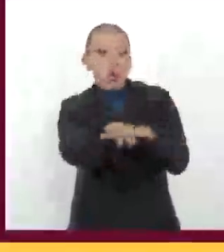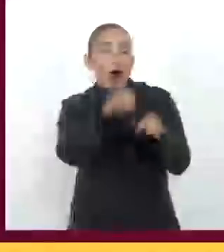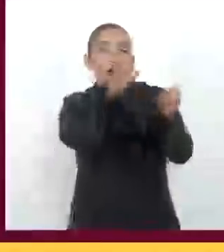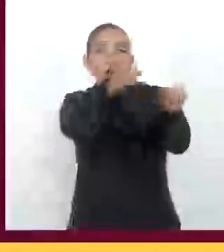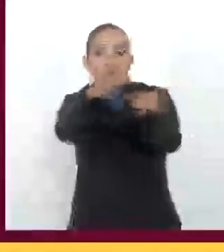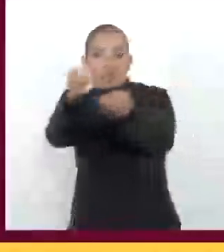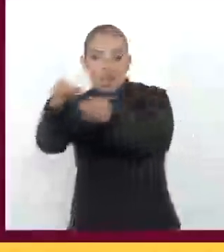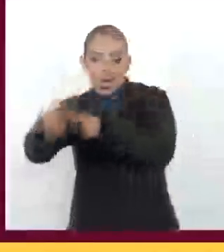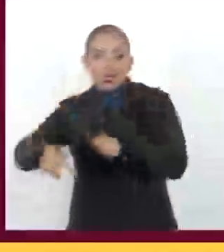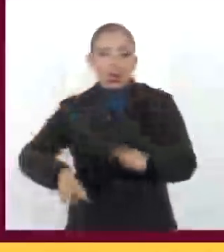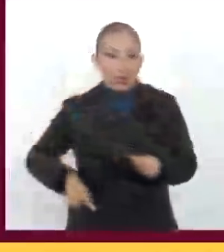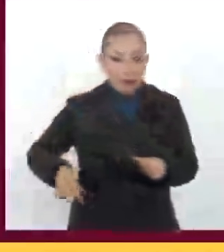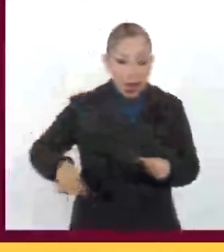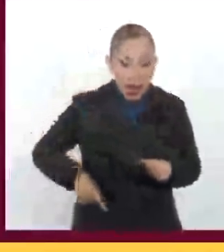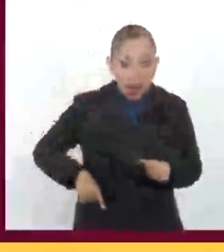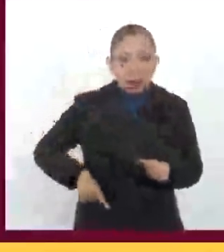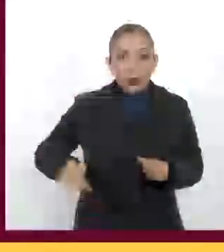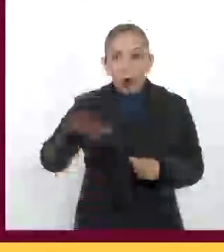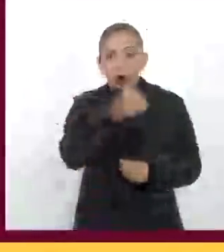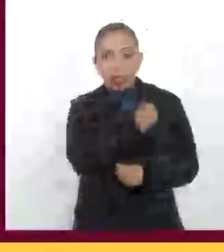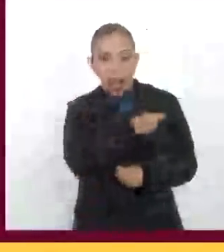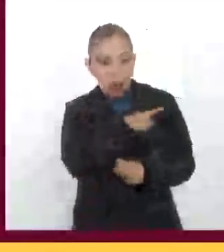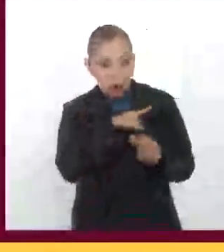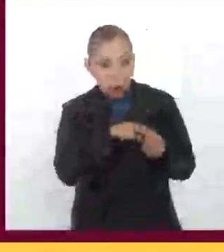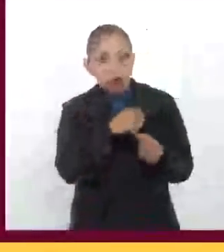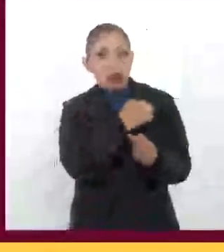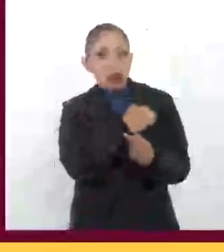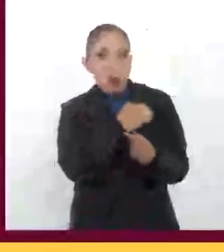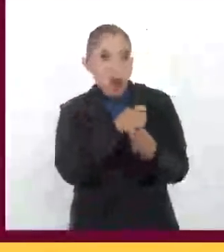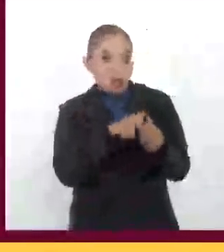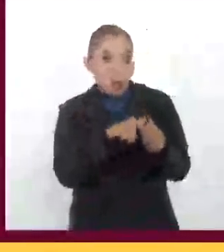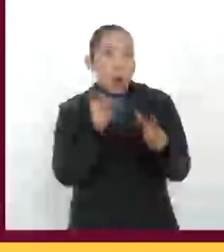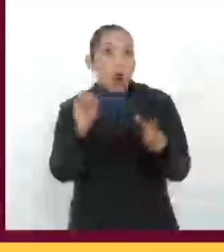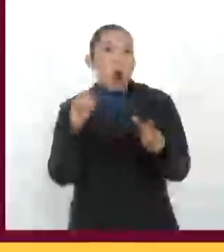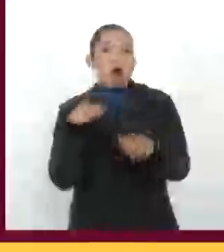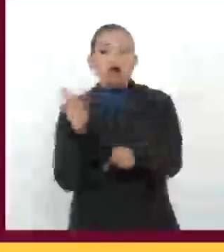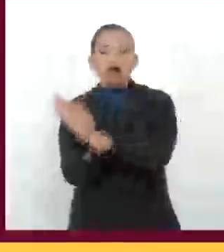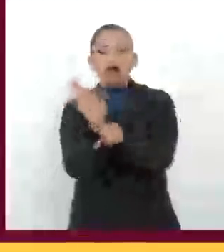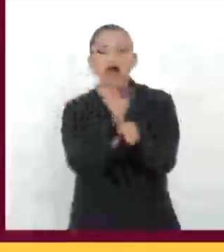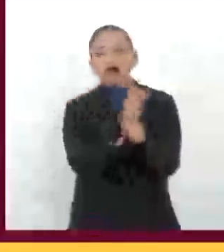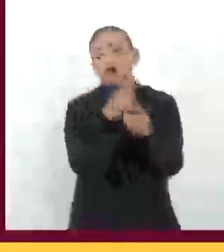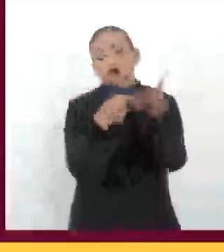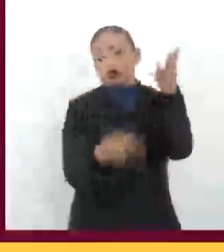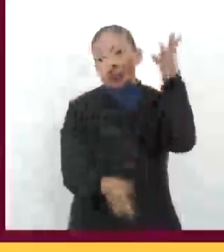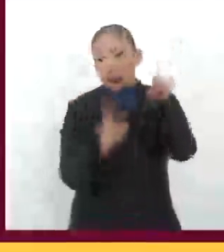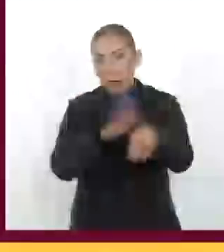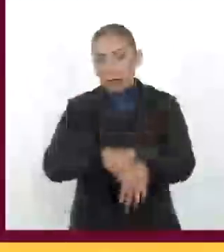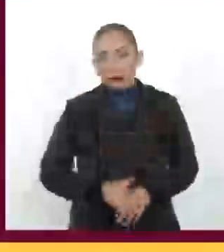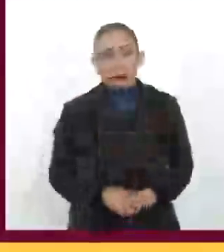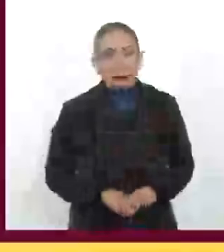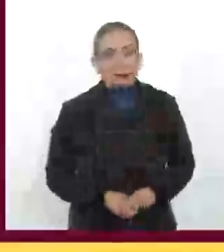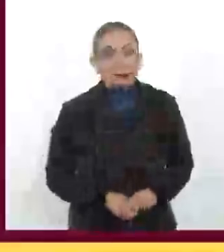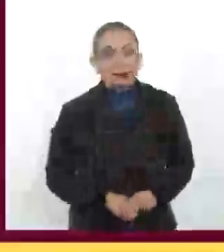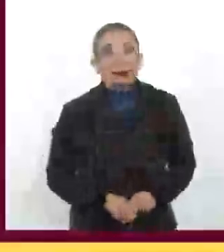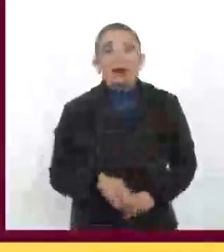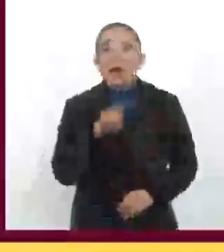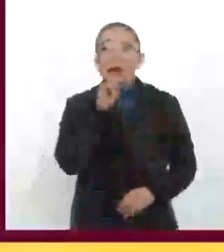trabajan en diversas instituciones públicas del sector salud, educativo y de la seguridad, entre